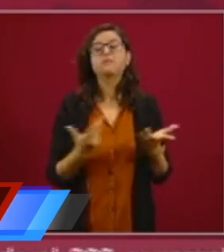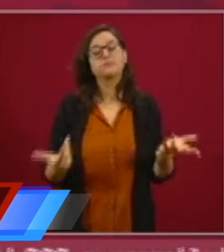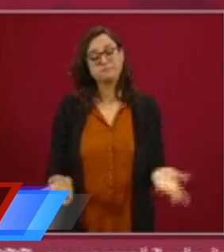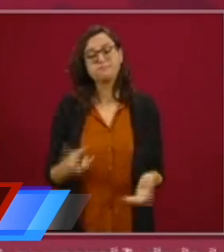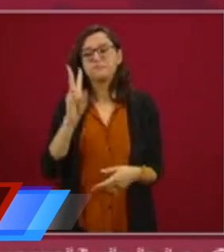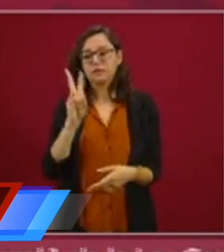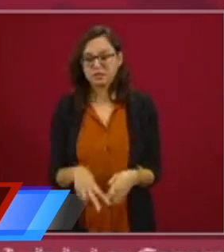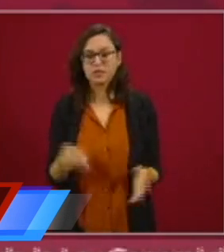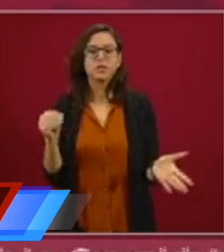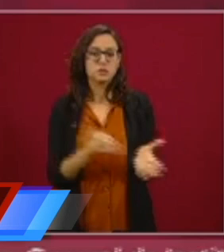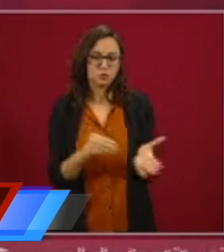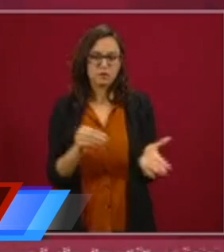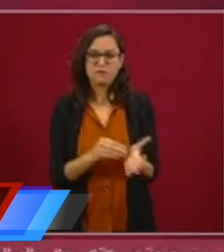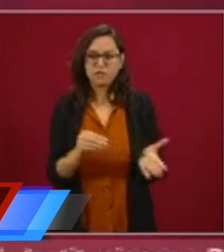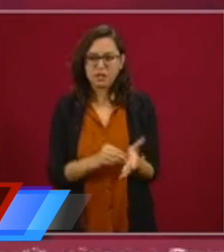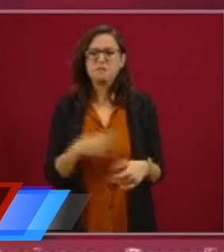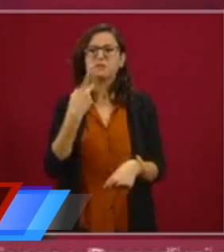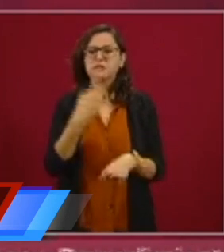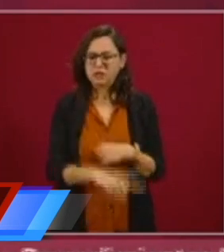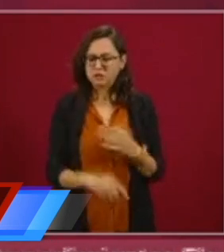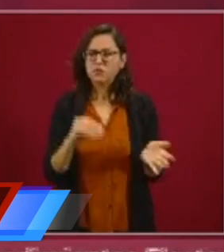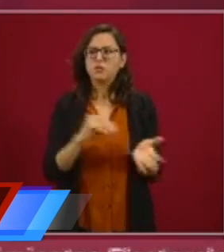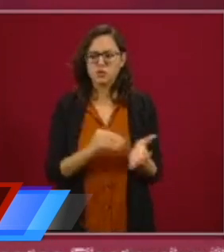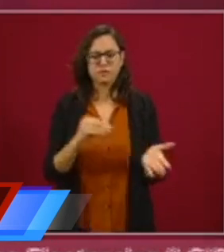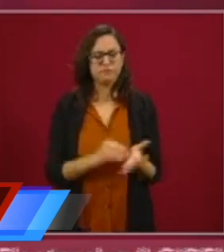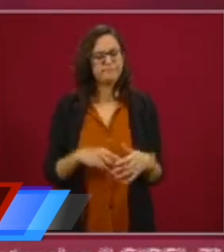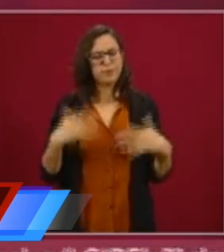recuperando empleos y precisó que en lo que va de este mes se han recuperado